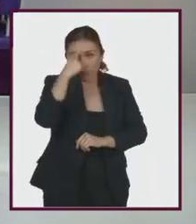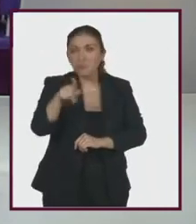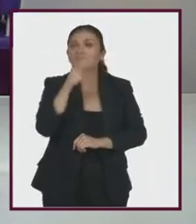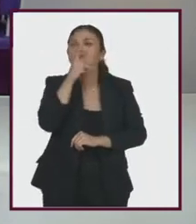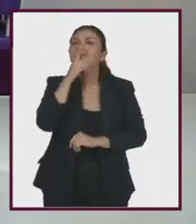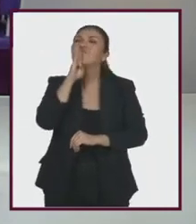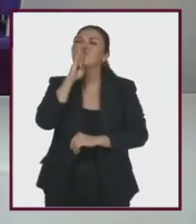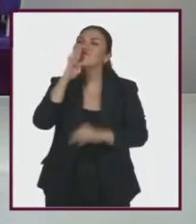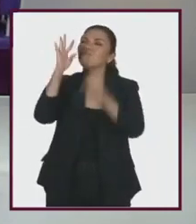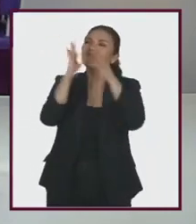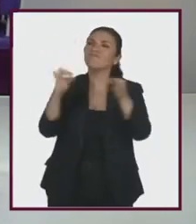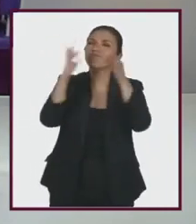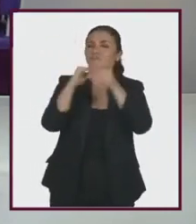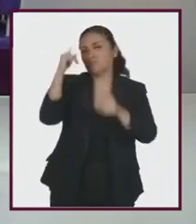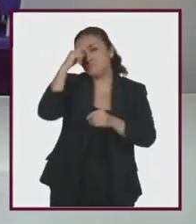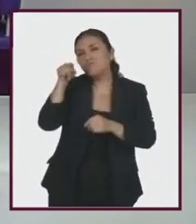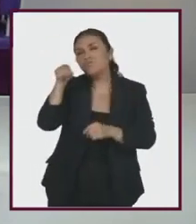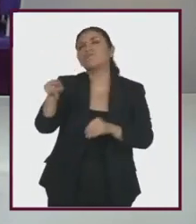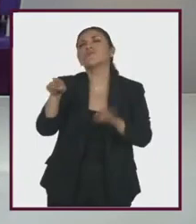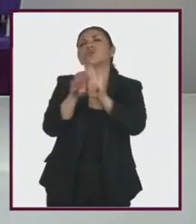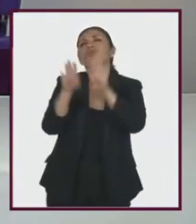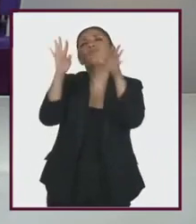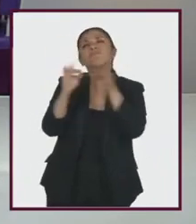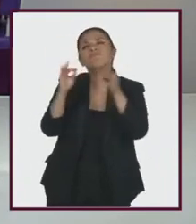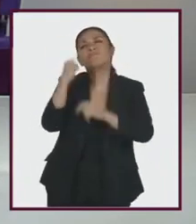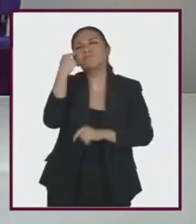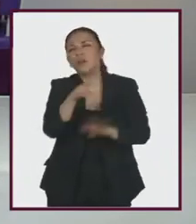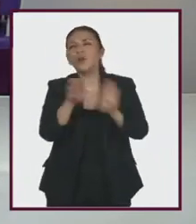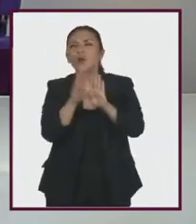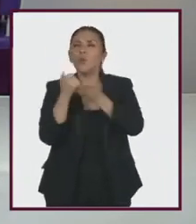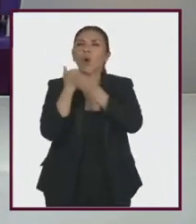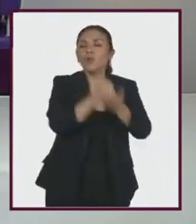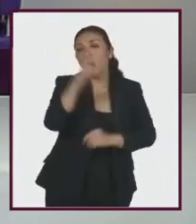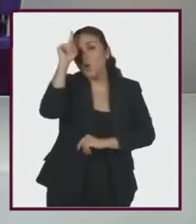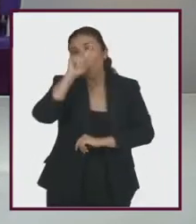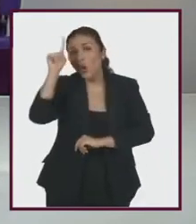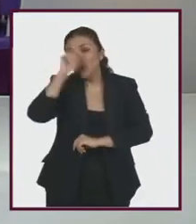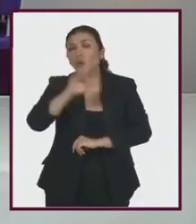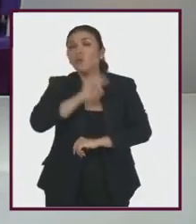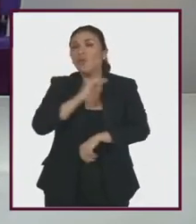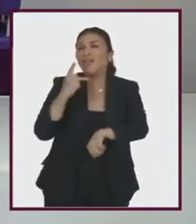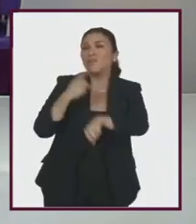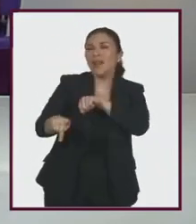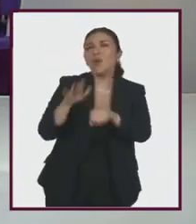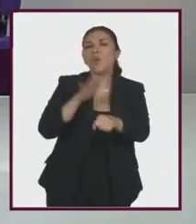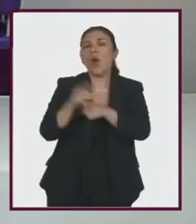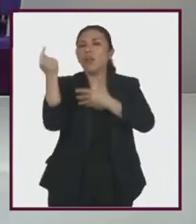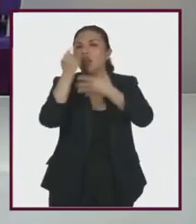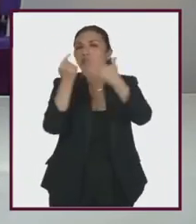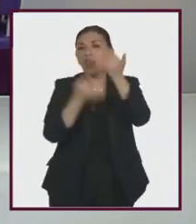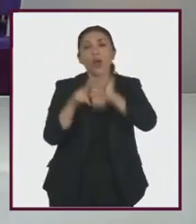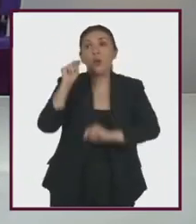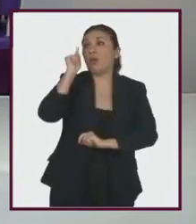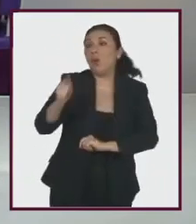y a la persona que está consumiendo sobre los riesgos que tiene, claro, antes de